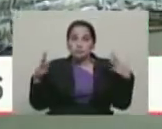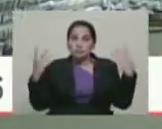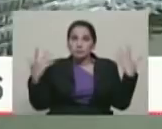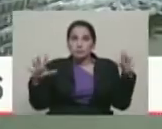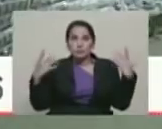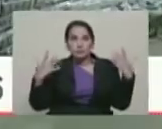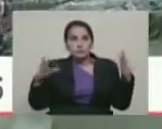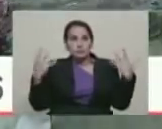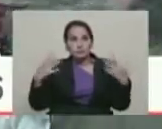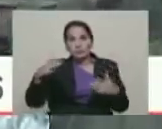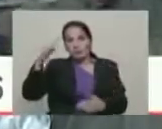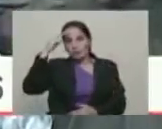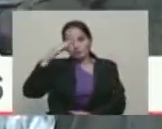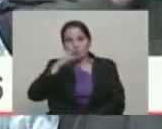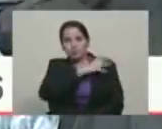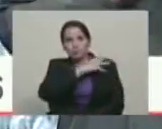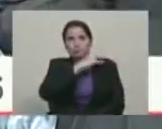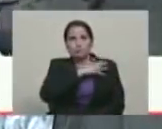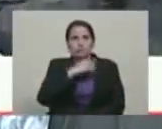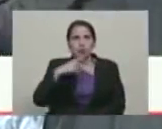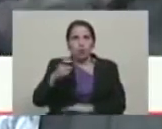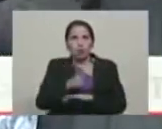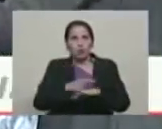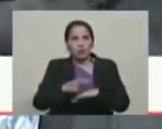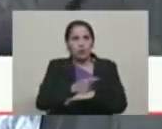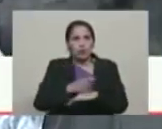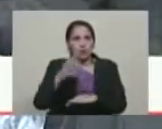Carmen Teresa Meléndez Rivas, gobernadora, muy bien.